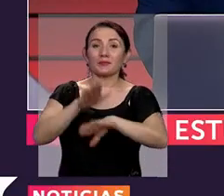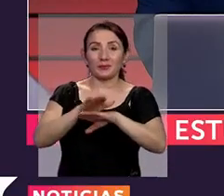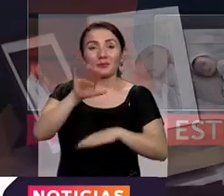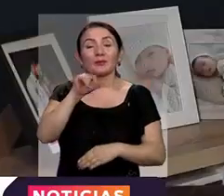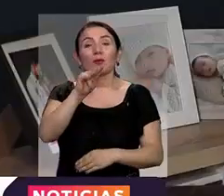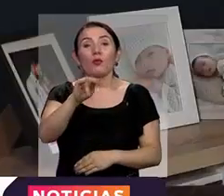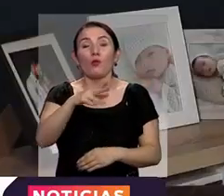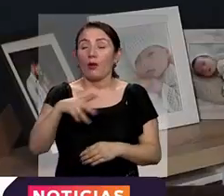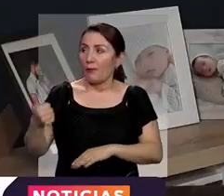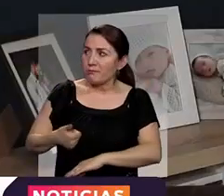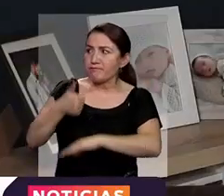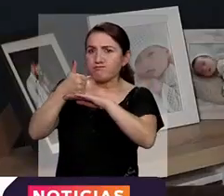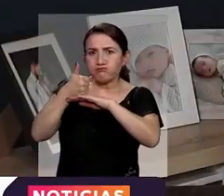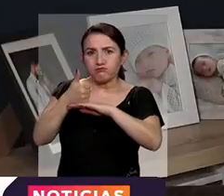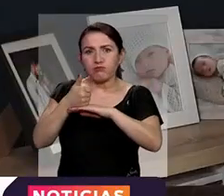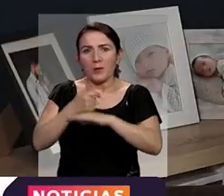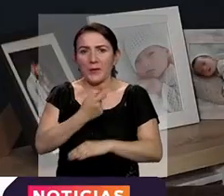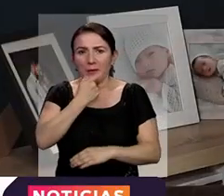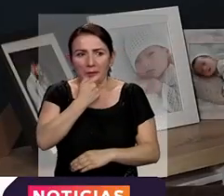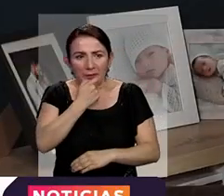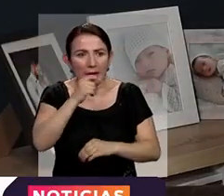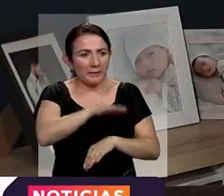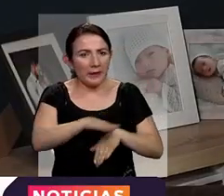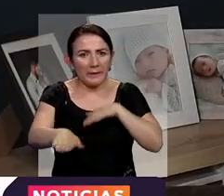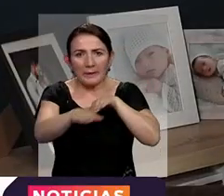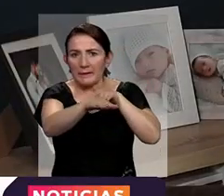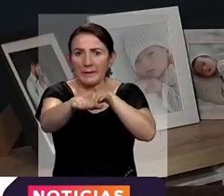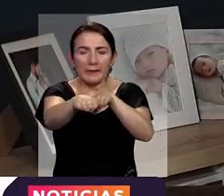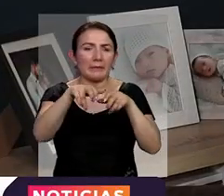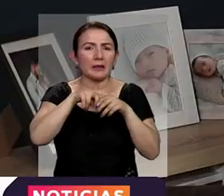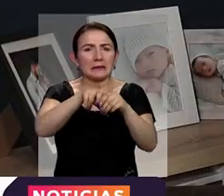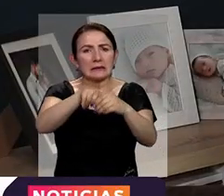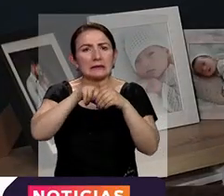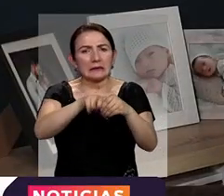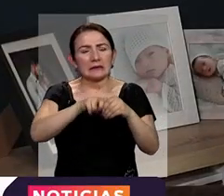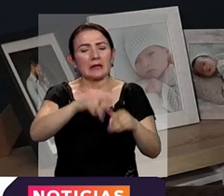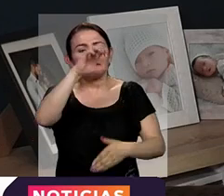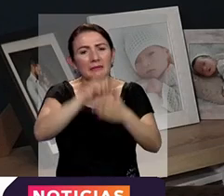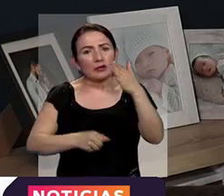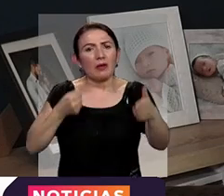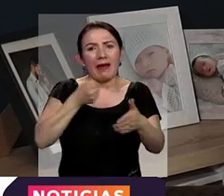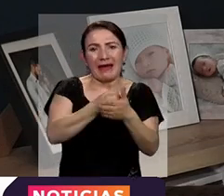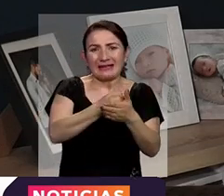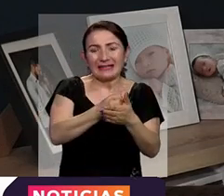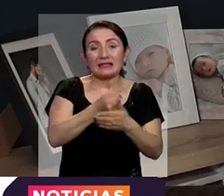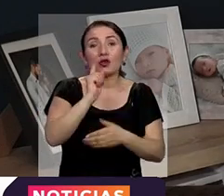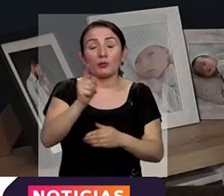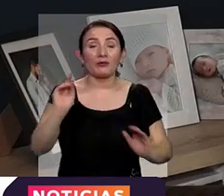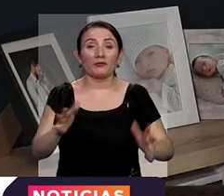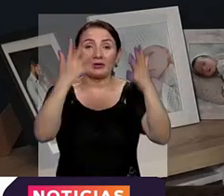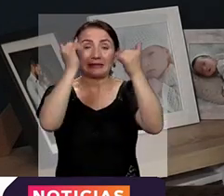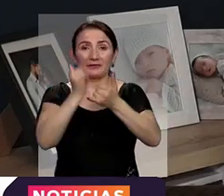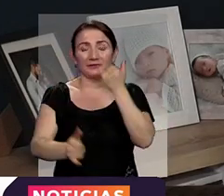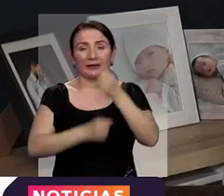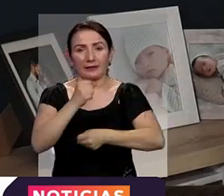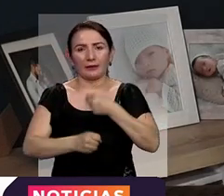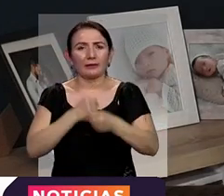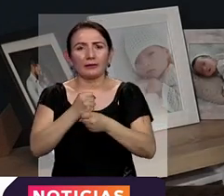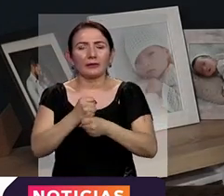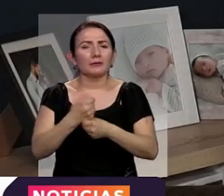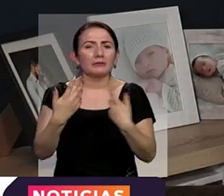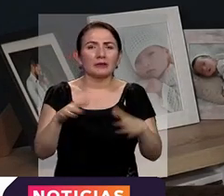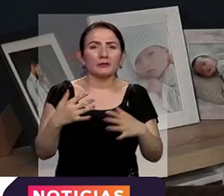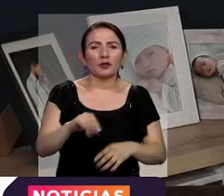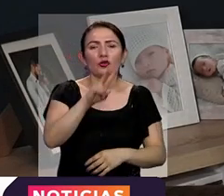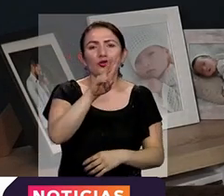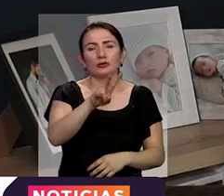Las autoridades de tránsito siguen adelante con el plan de movilidad para disminuir las cifras de accidentalidad en las fiestas de fin de año. Se calcula que